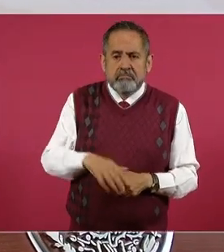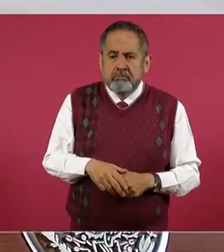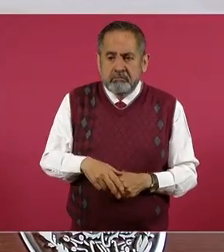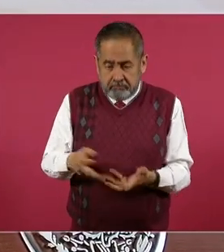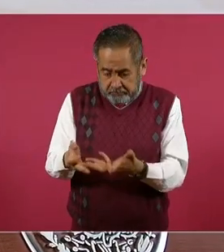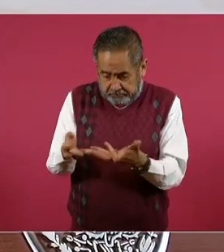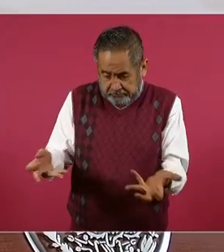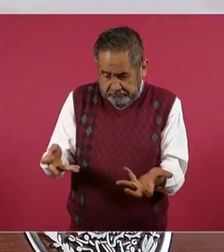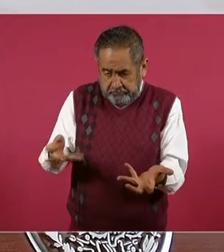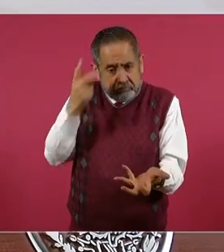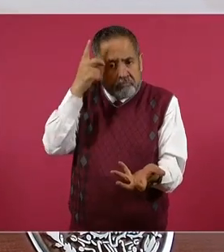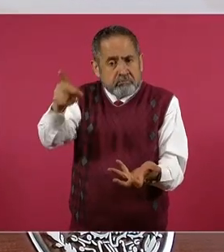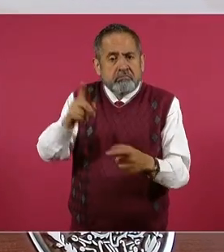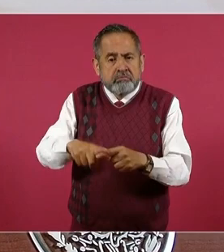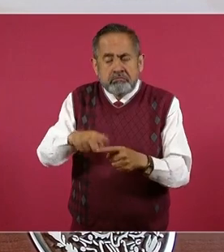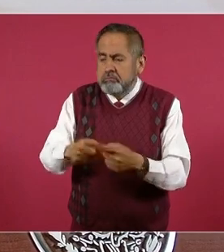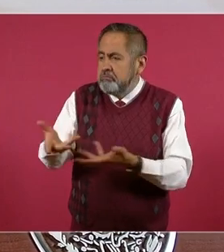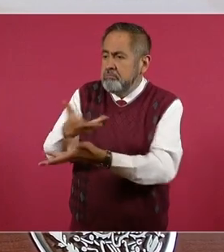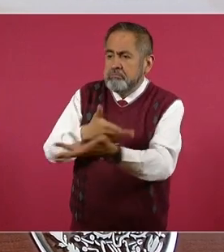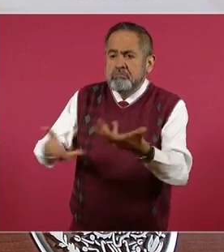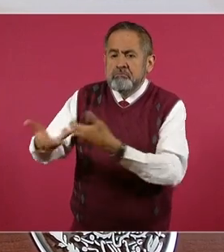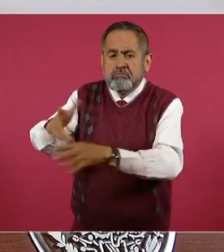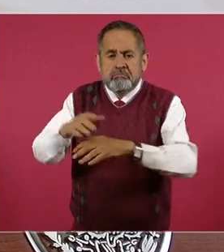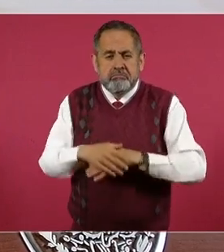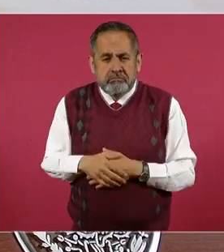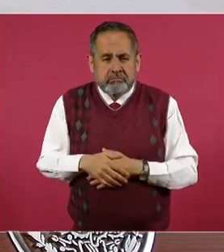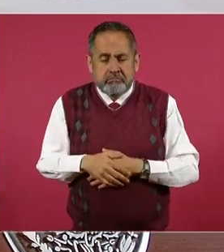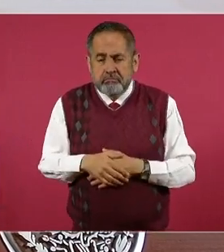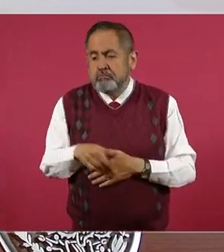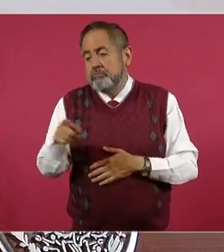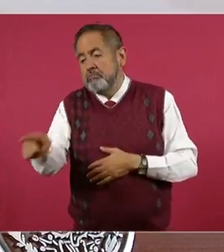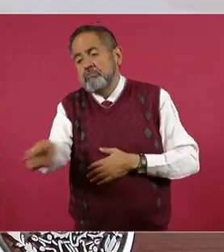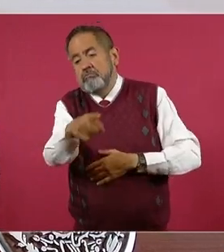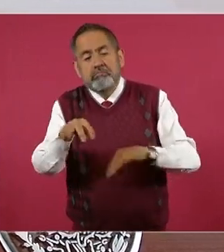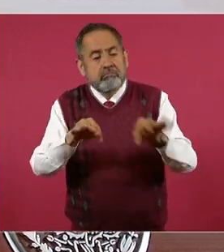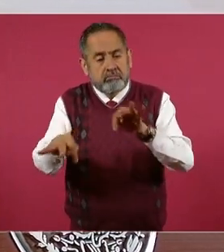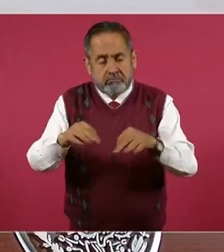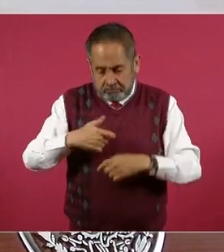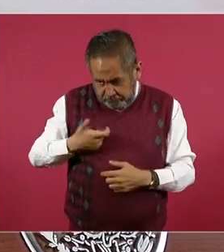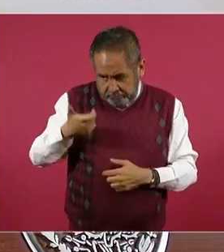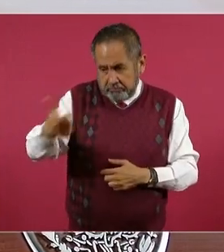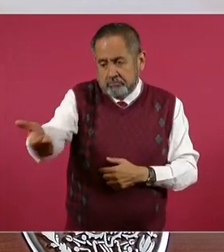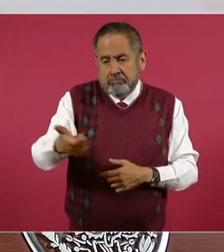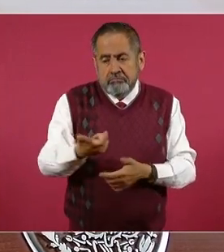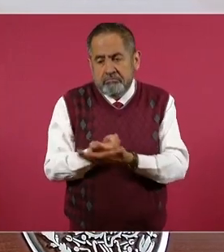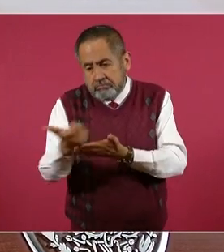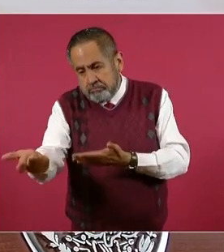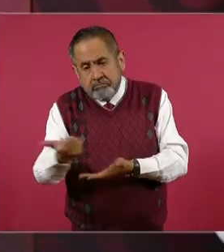propiedad privada, no había trabajo asalariado.